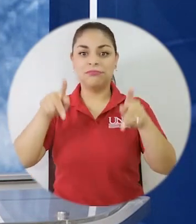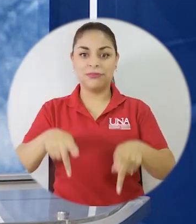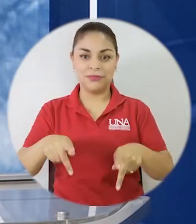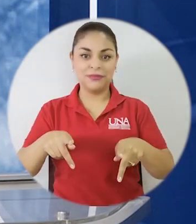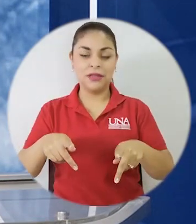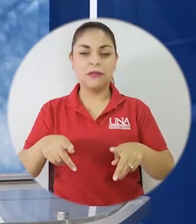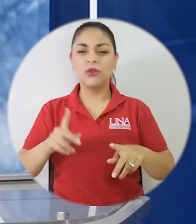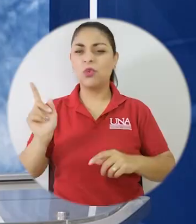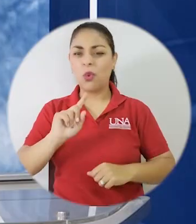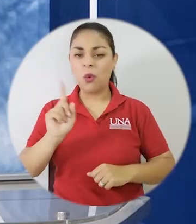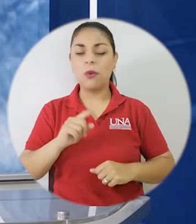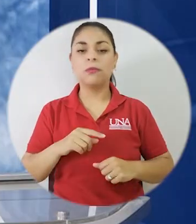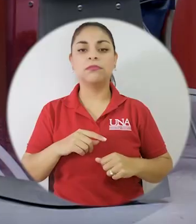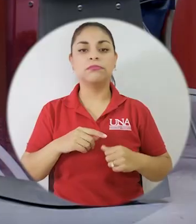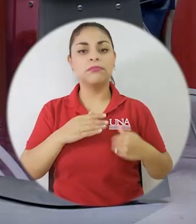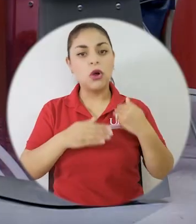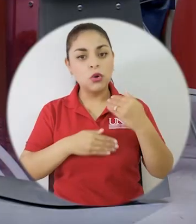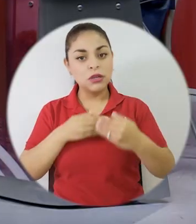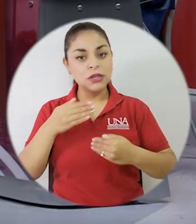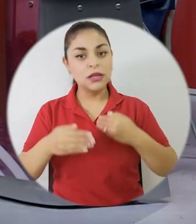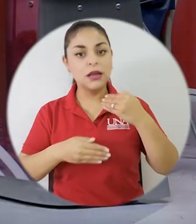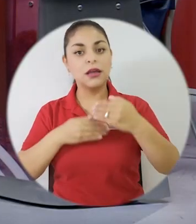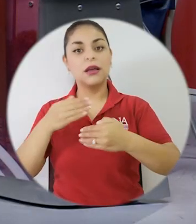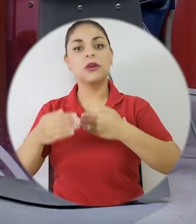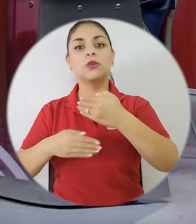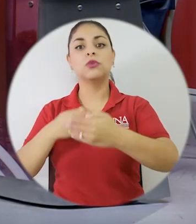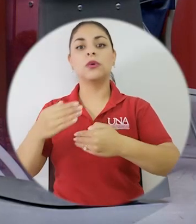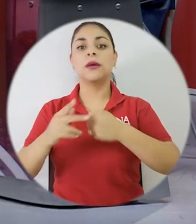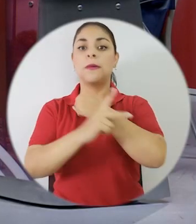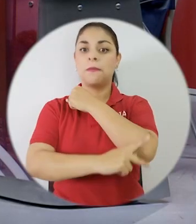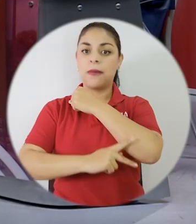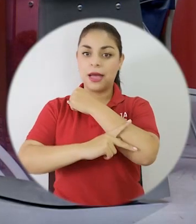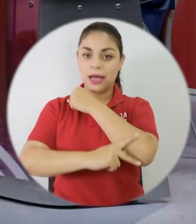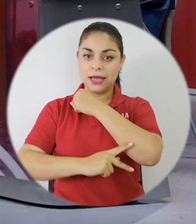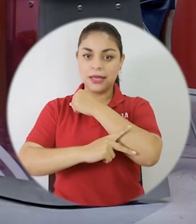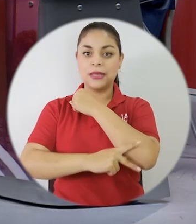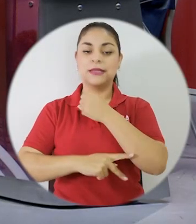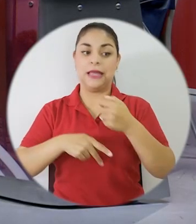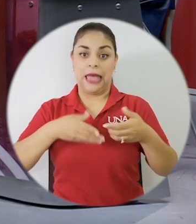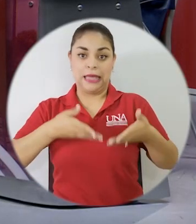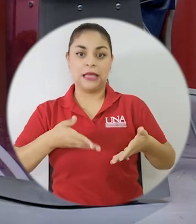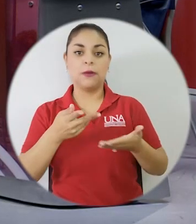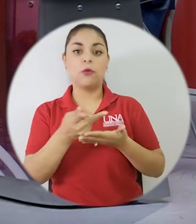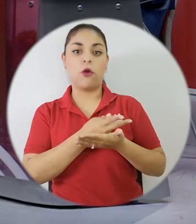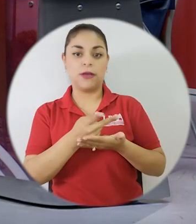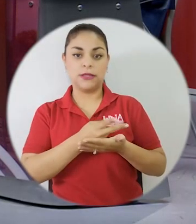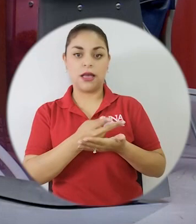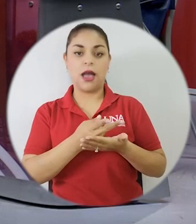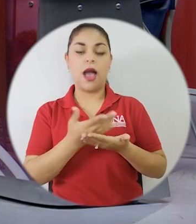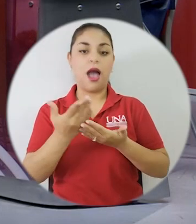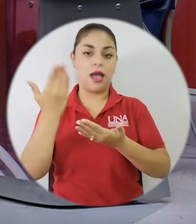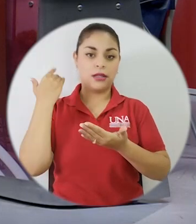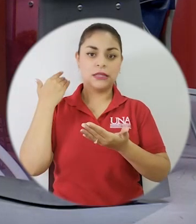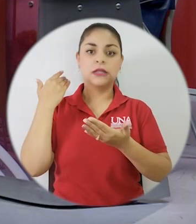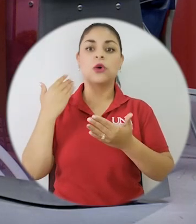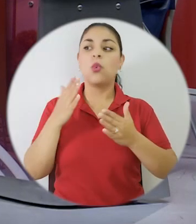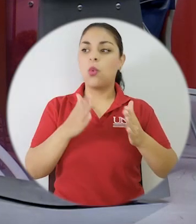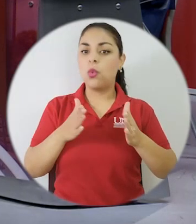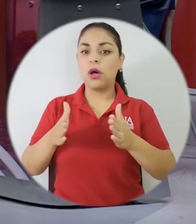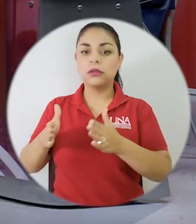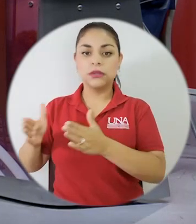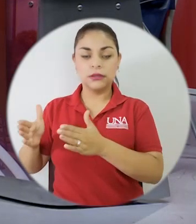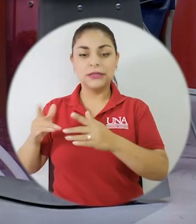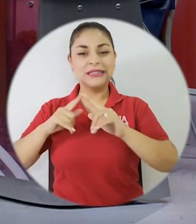sino que, ¿verdad?, fue un proceso en el que el país, la naciente provincia, tuvo que organizarse en varios